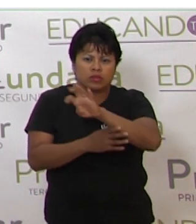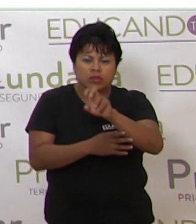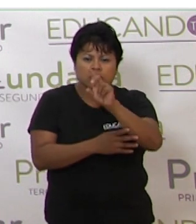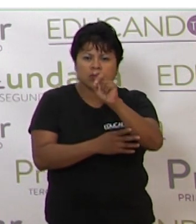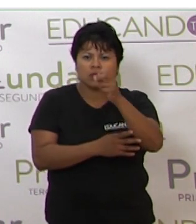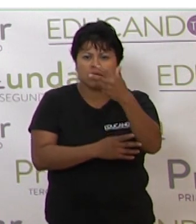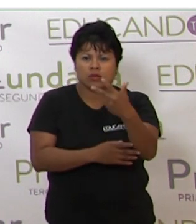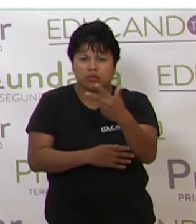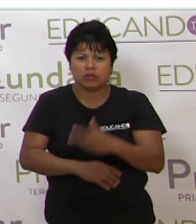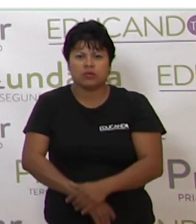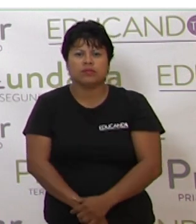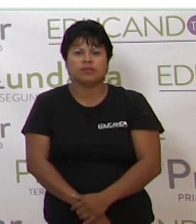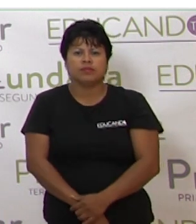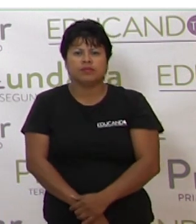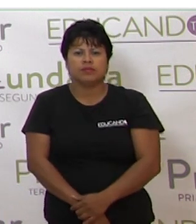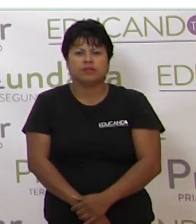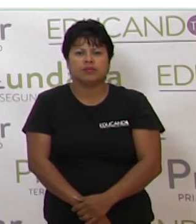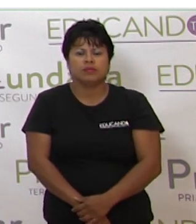1438